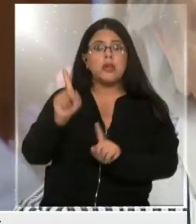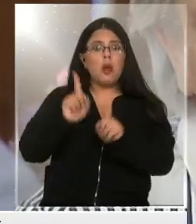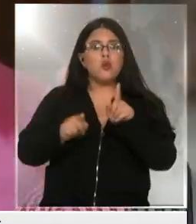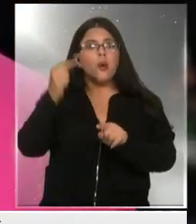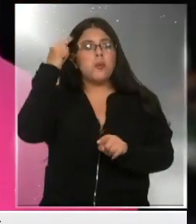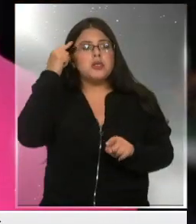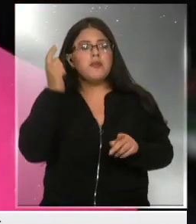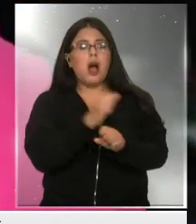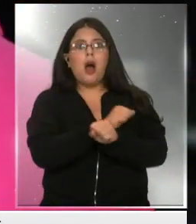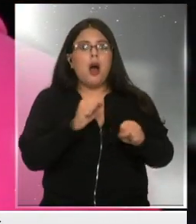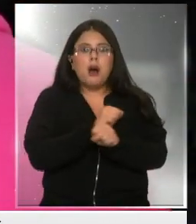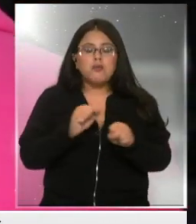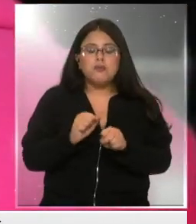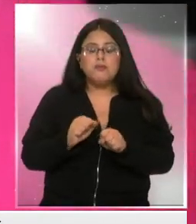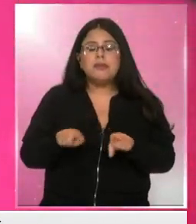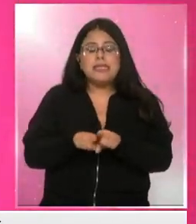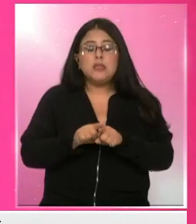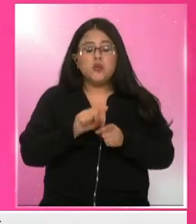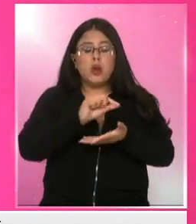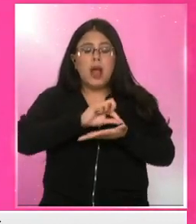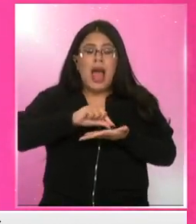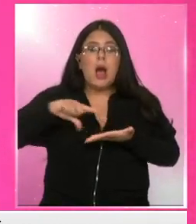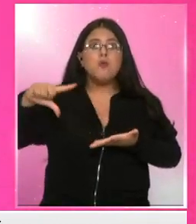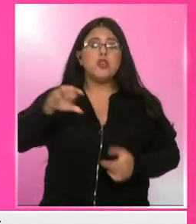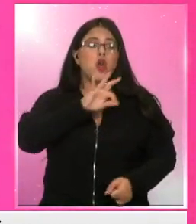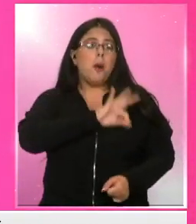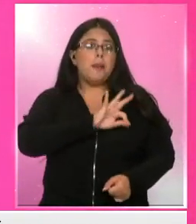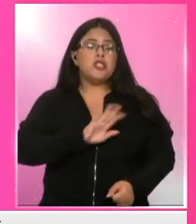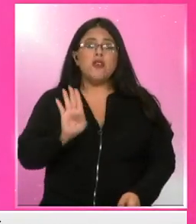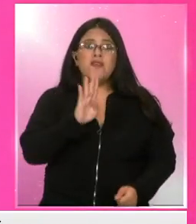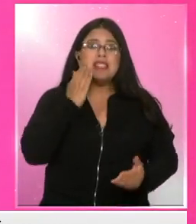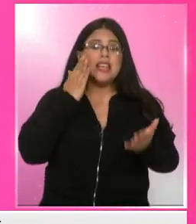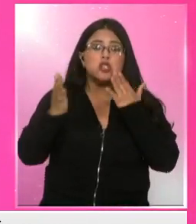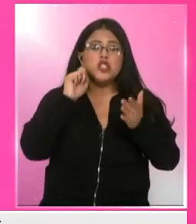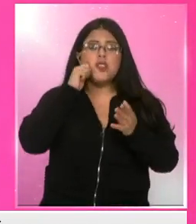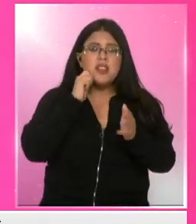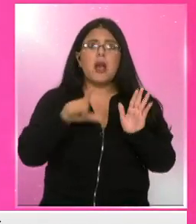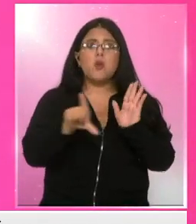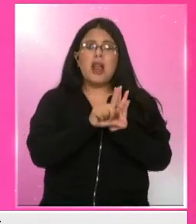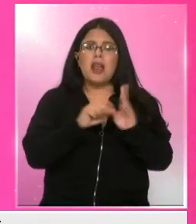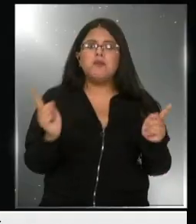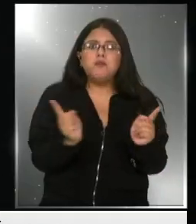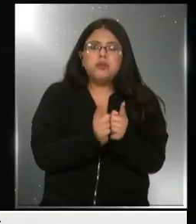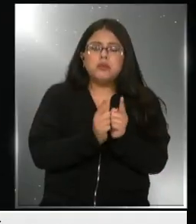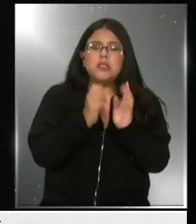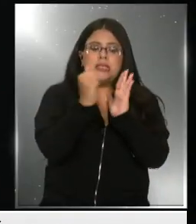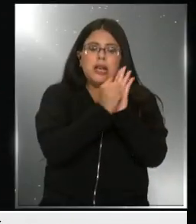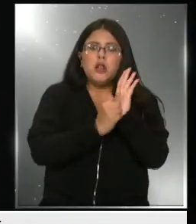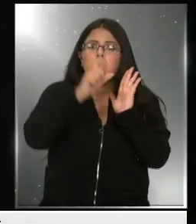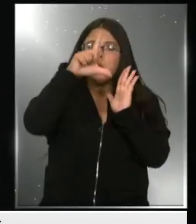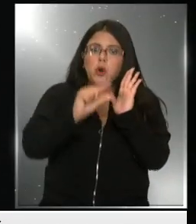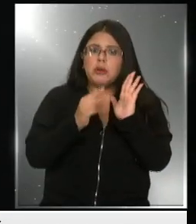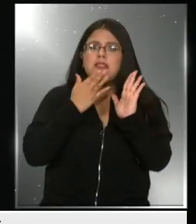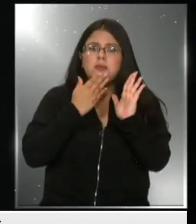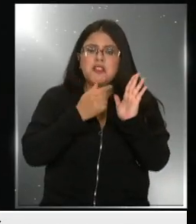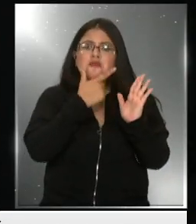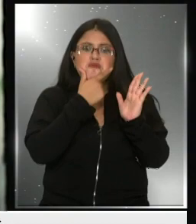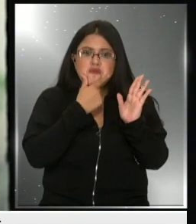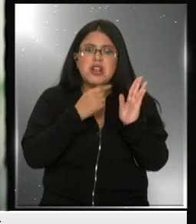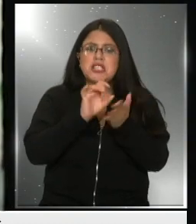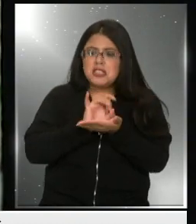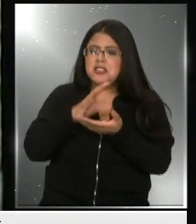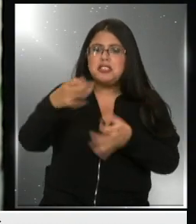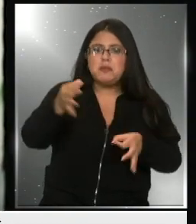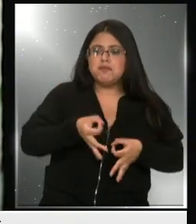eran imposibles. El aumento de la pensión básica solidaria será a través de una ley corta, pocos artículos y fácil de despachar. Ese